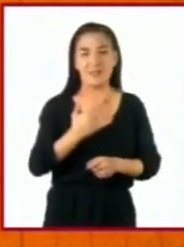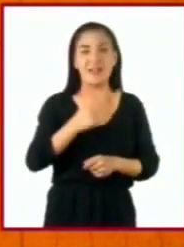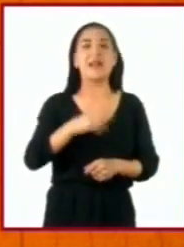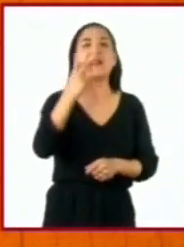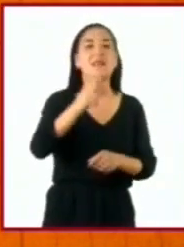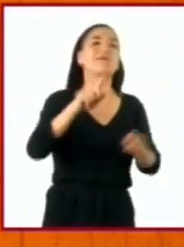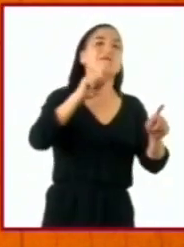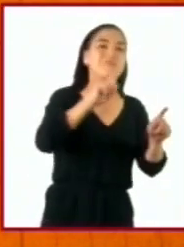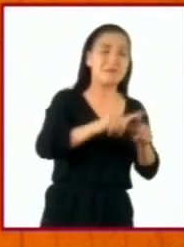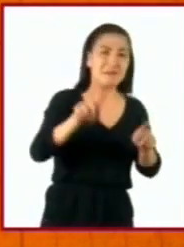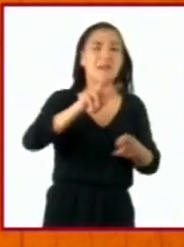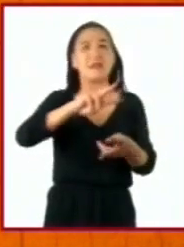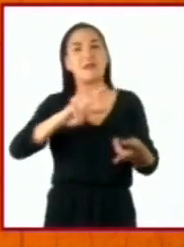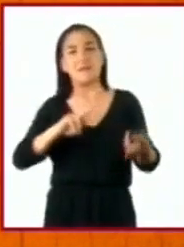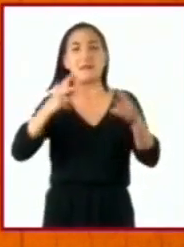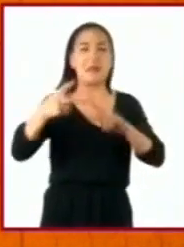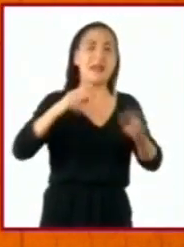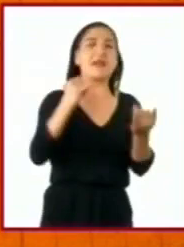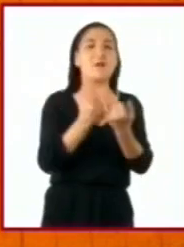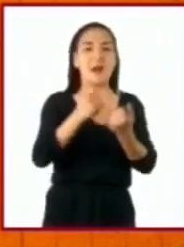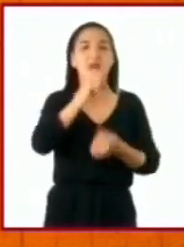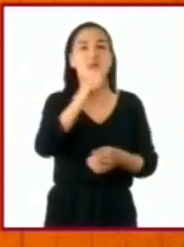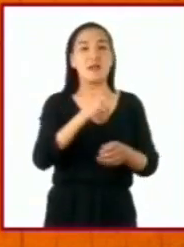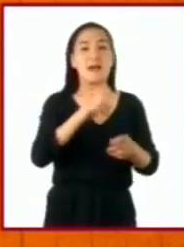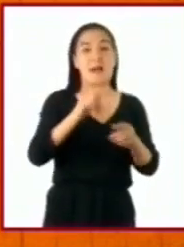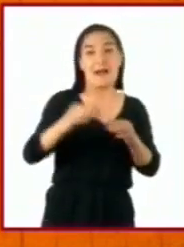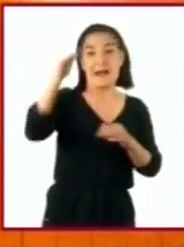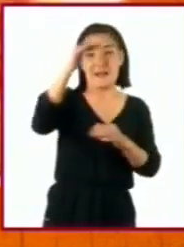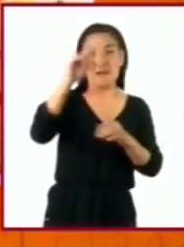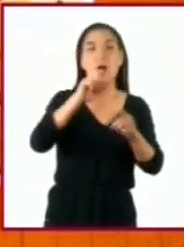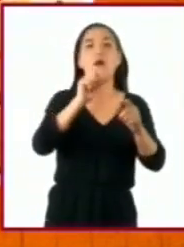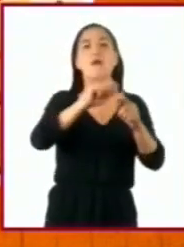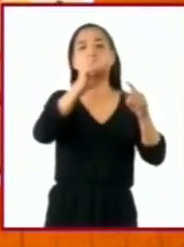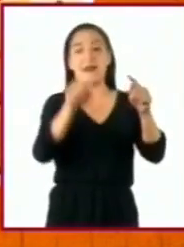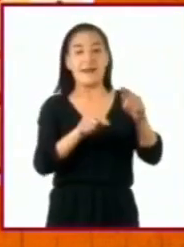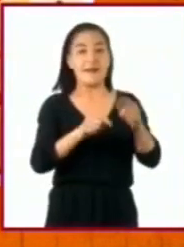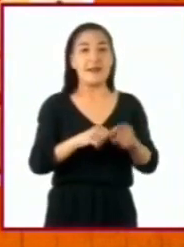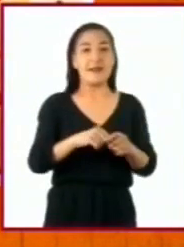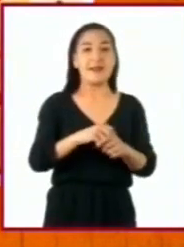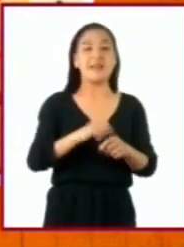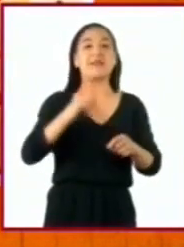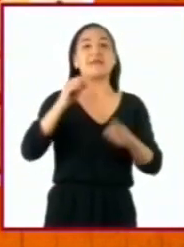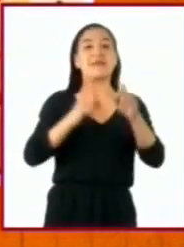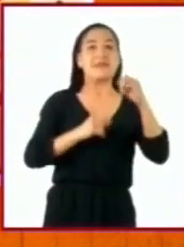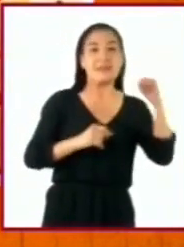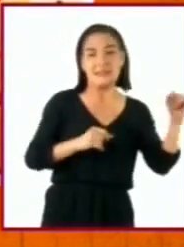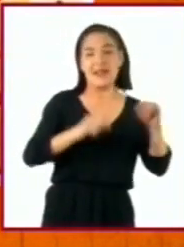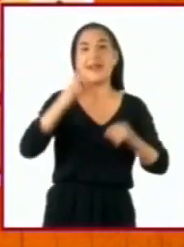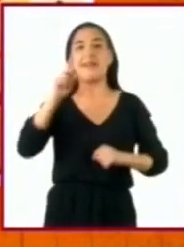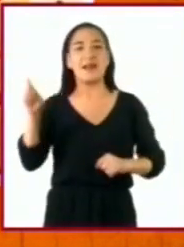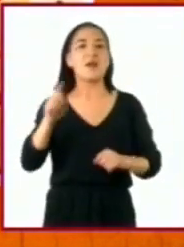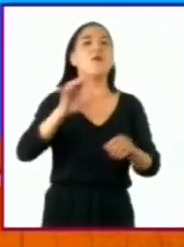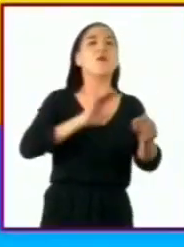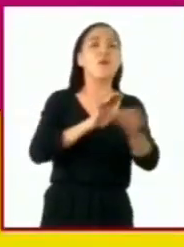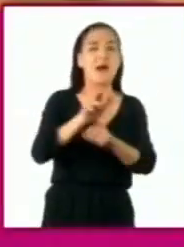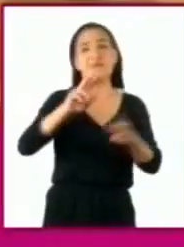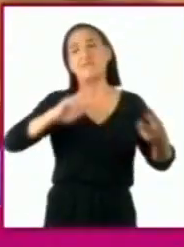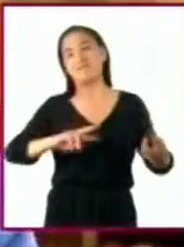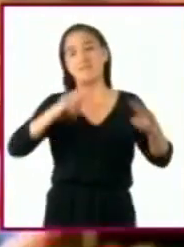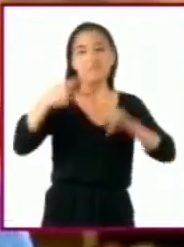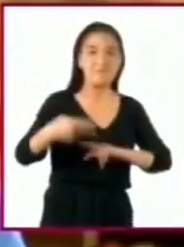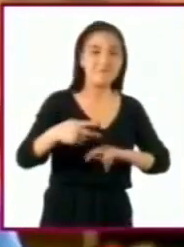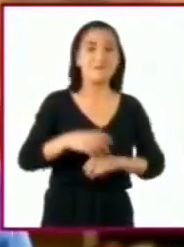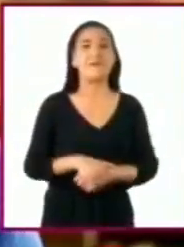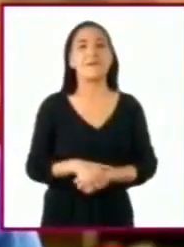viceversa, empezando por la parte superior o inferior, de izquierda a derecha, o viceversa.